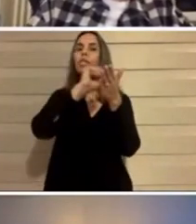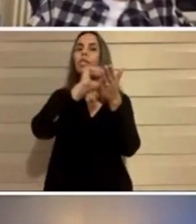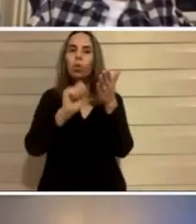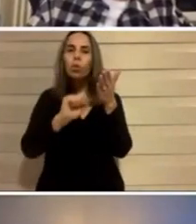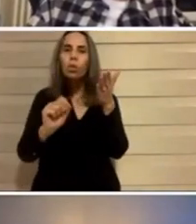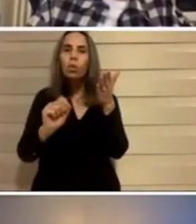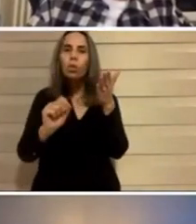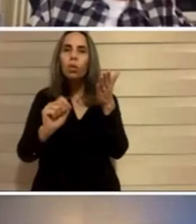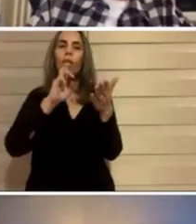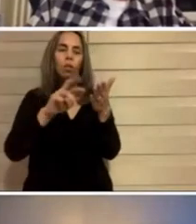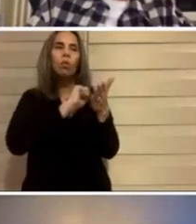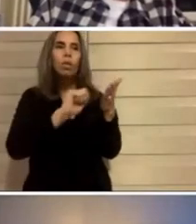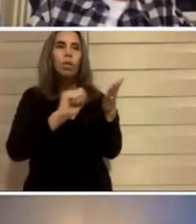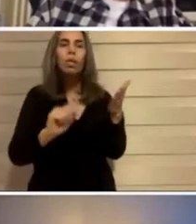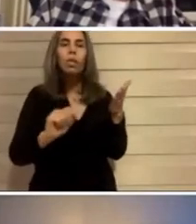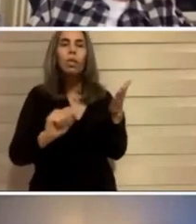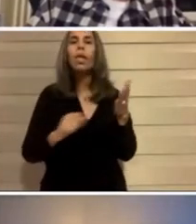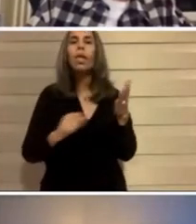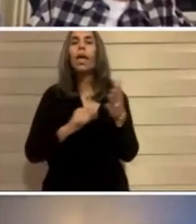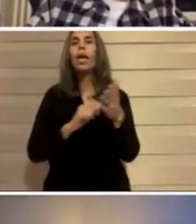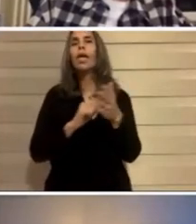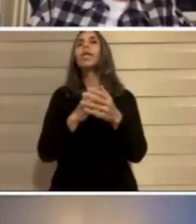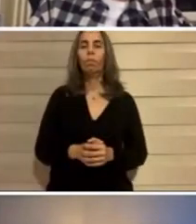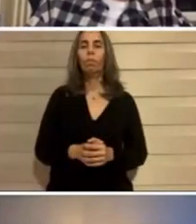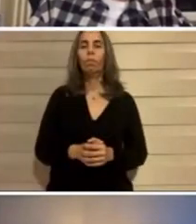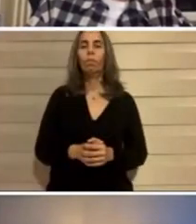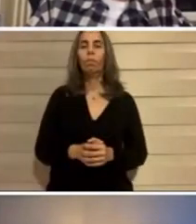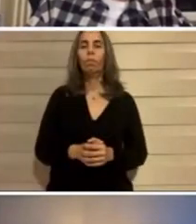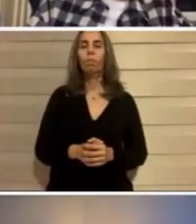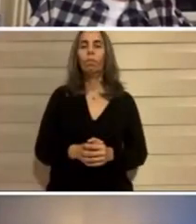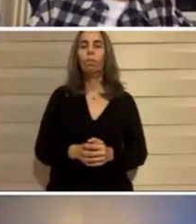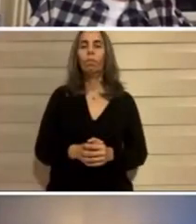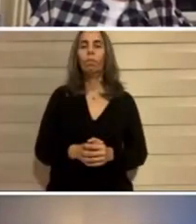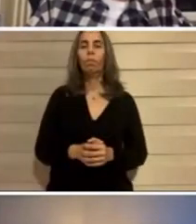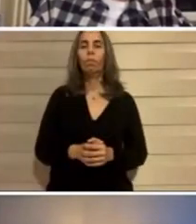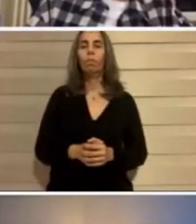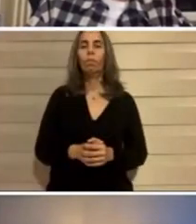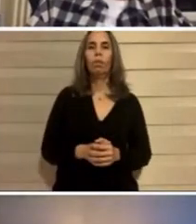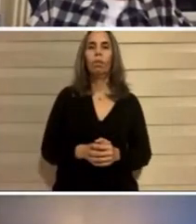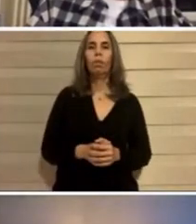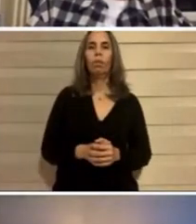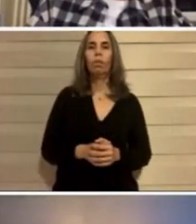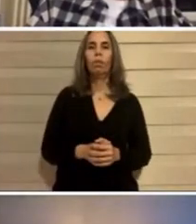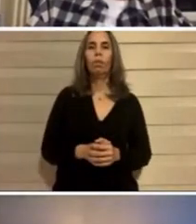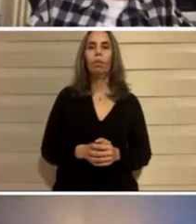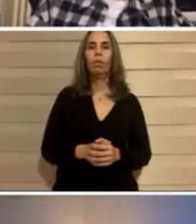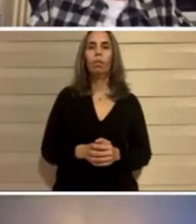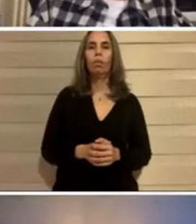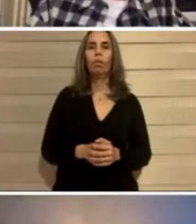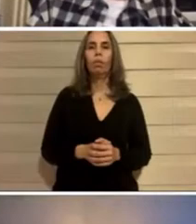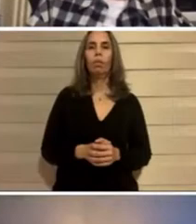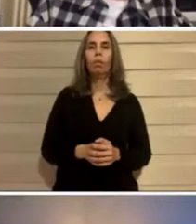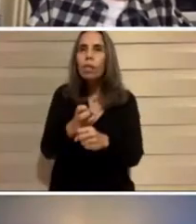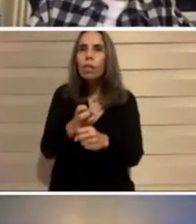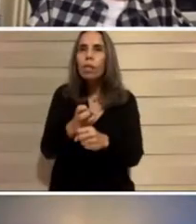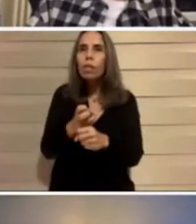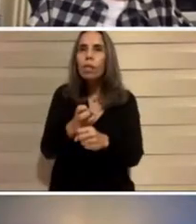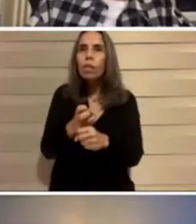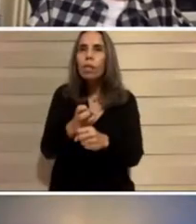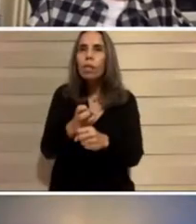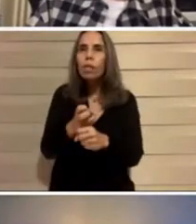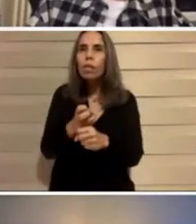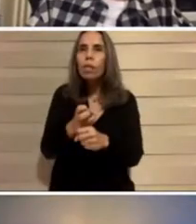en la descripción del video de YouTube y en la pantalla. En la próxima sesión sobre